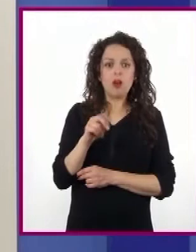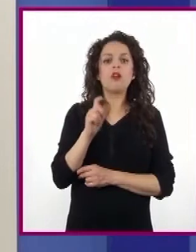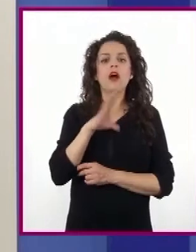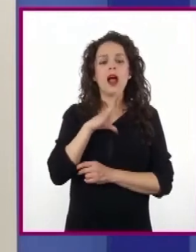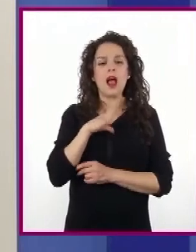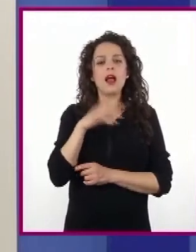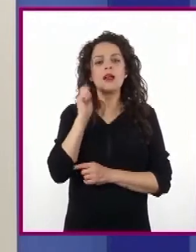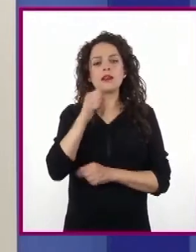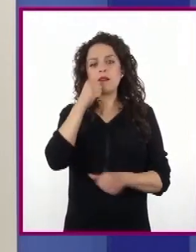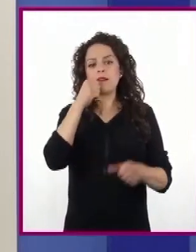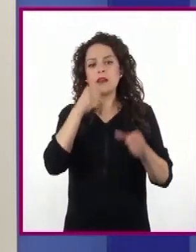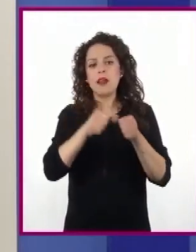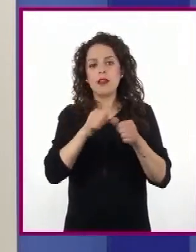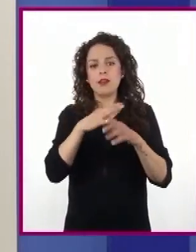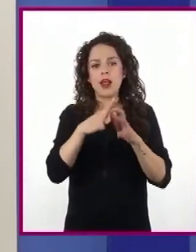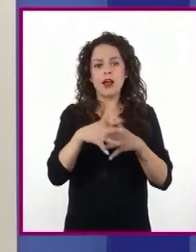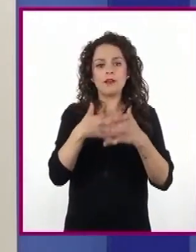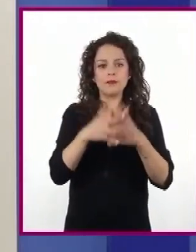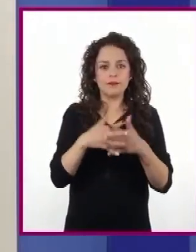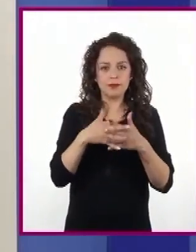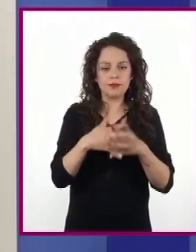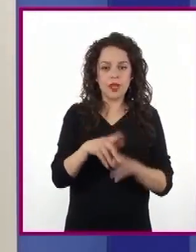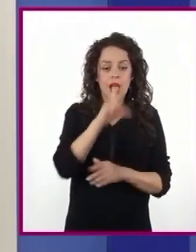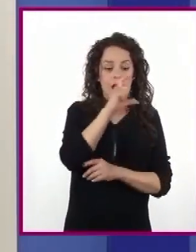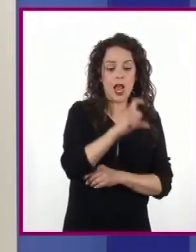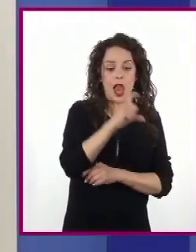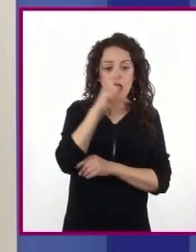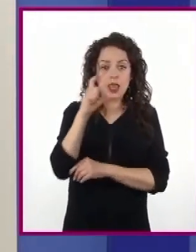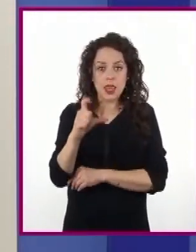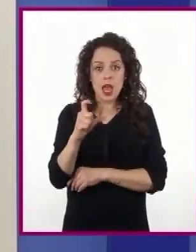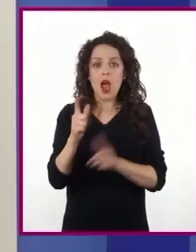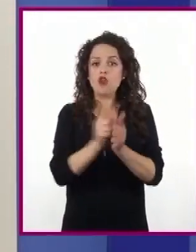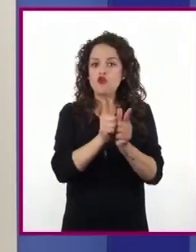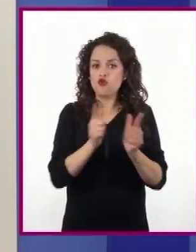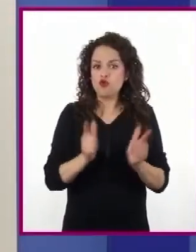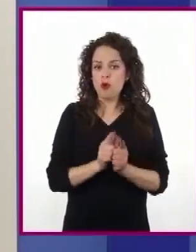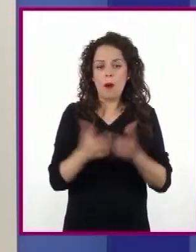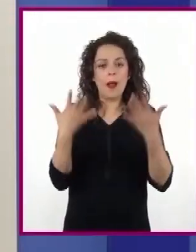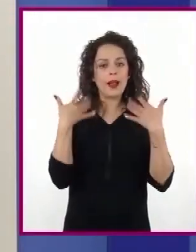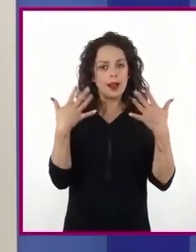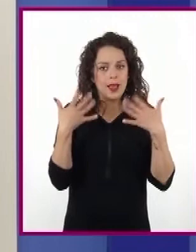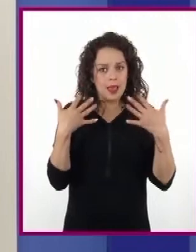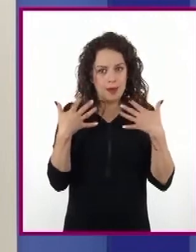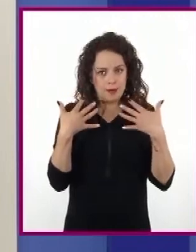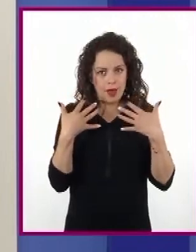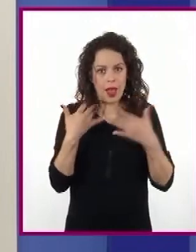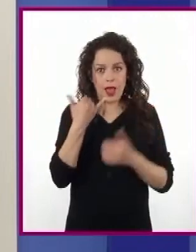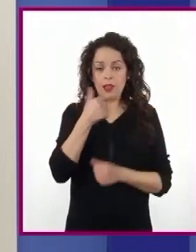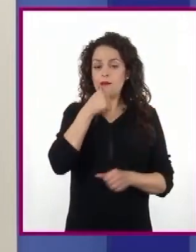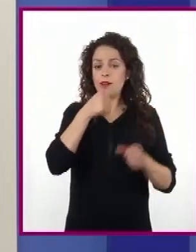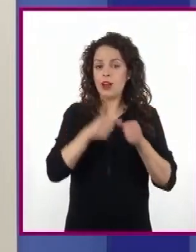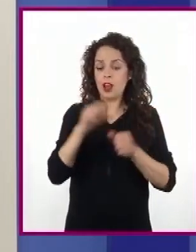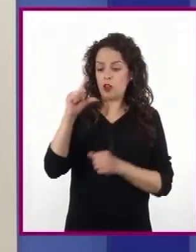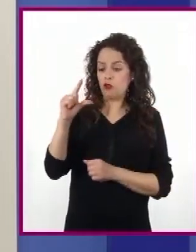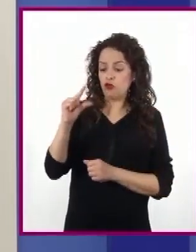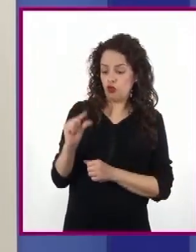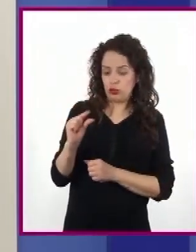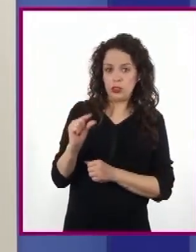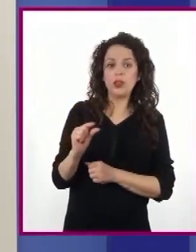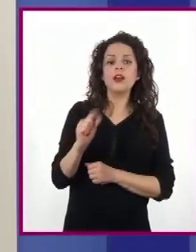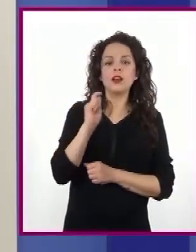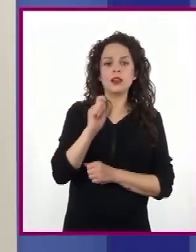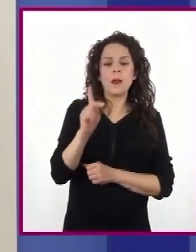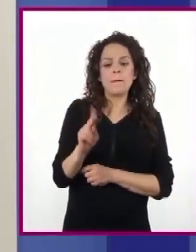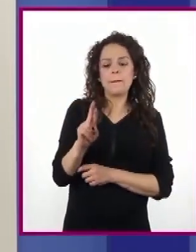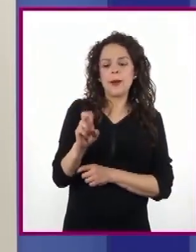letras que indican con inicial mayúscula el grupo climático y con letra minúscula la precipitación.